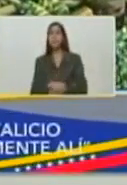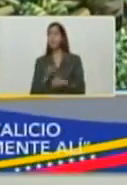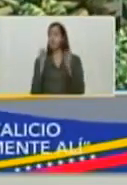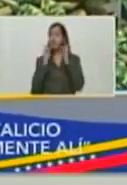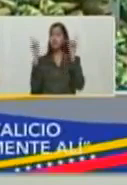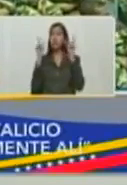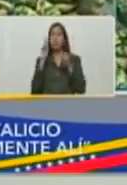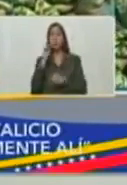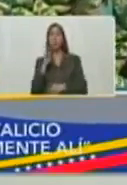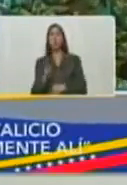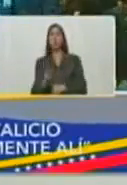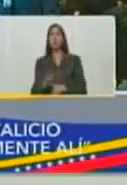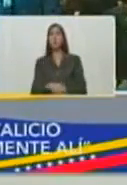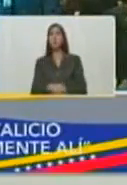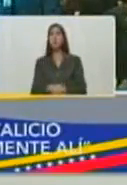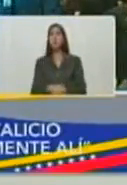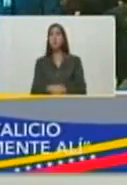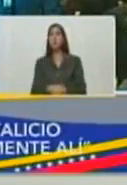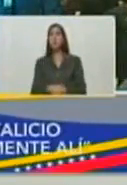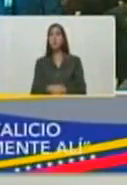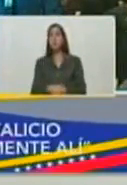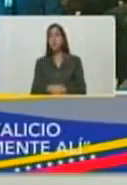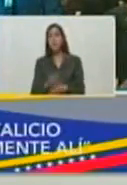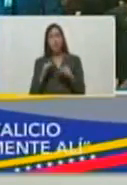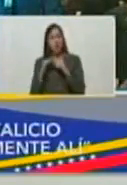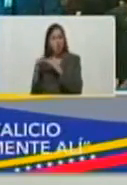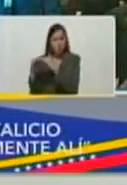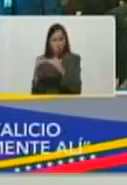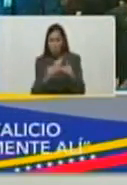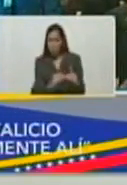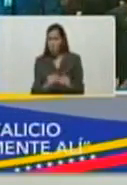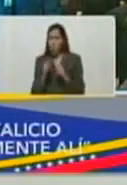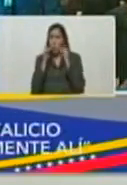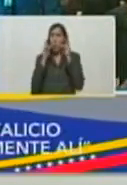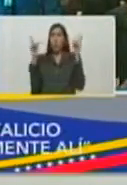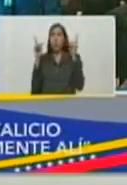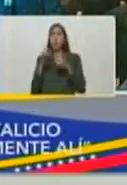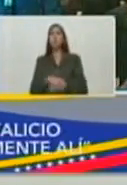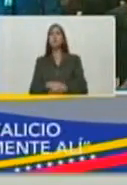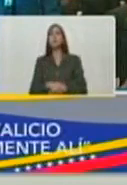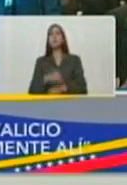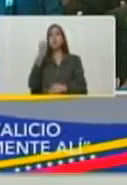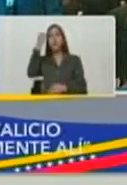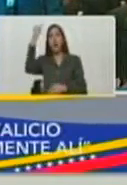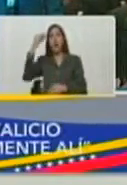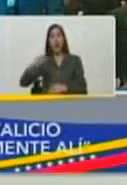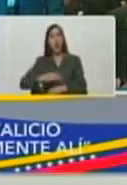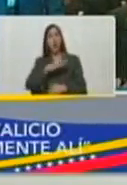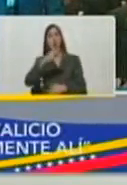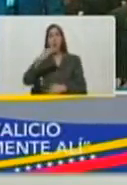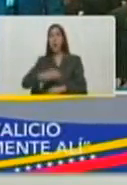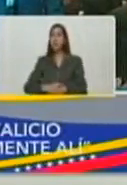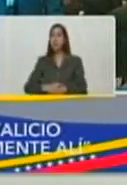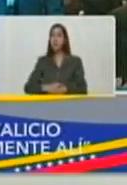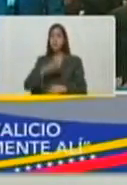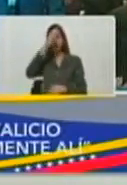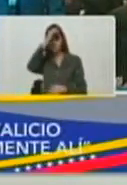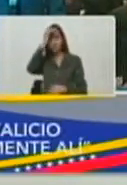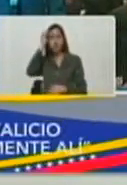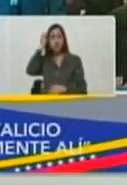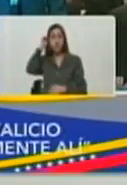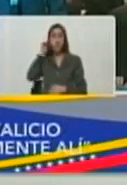ver la semejanza grandiosa entre la idea, el espíritu, la ideología,